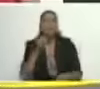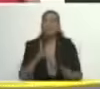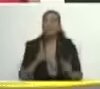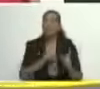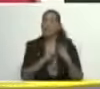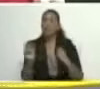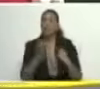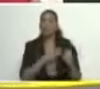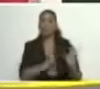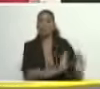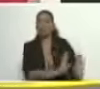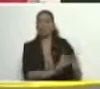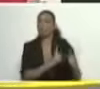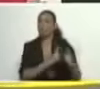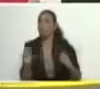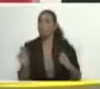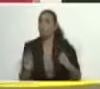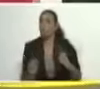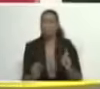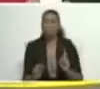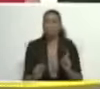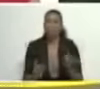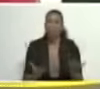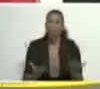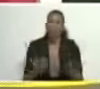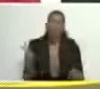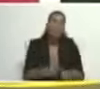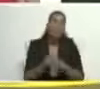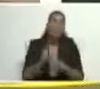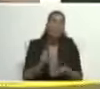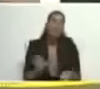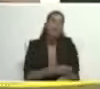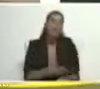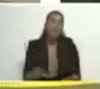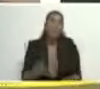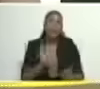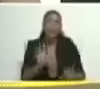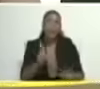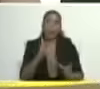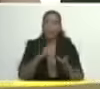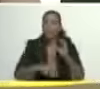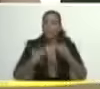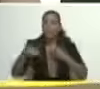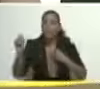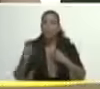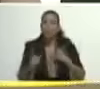aleja, es como la canción, para el tren que me quiero bajar.